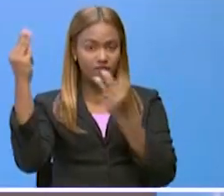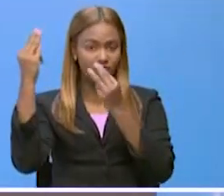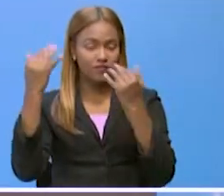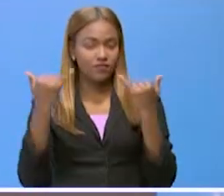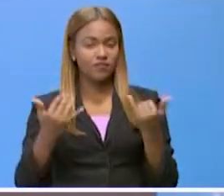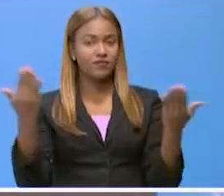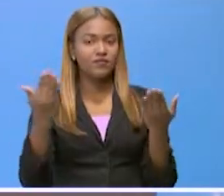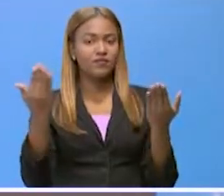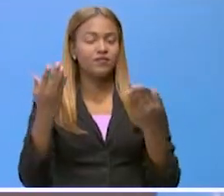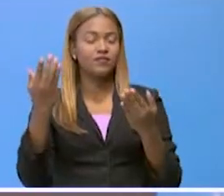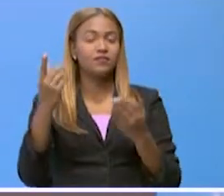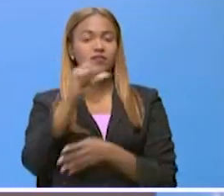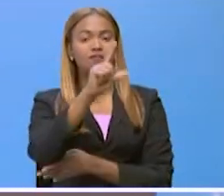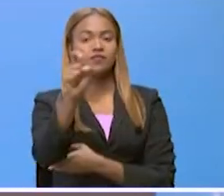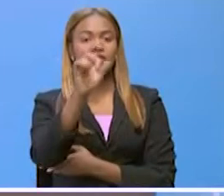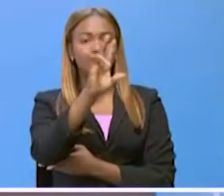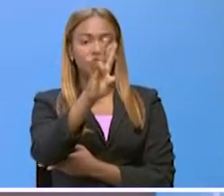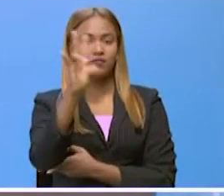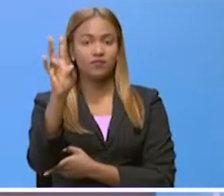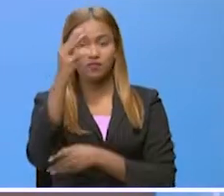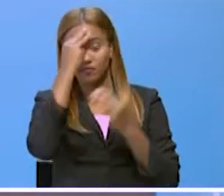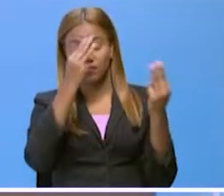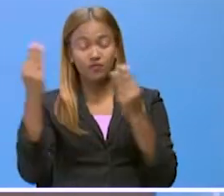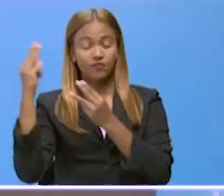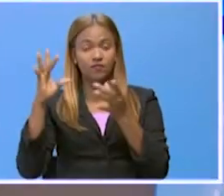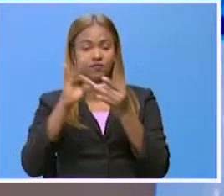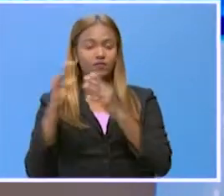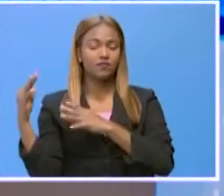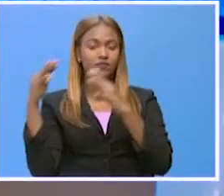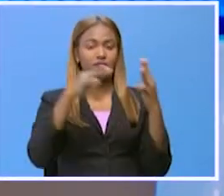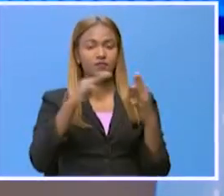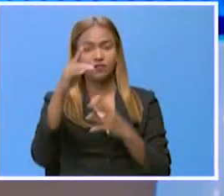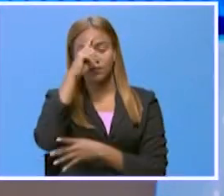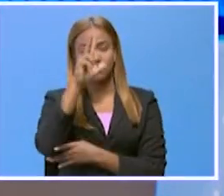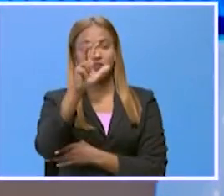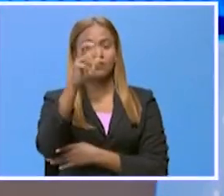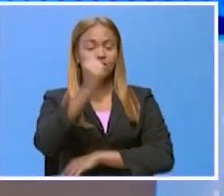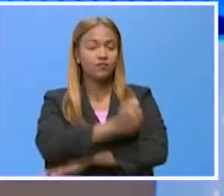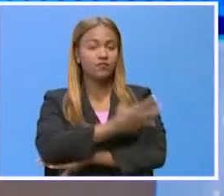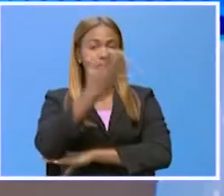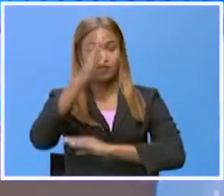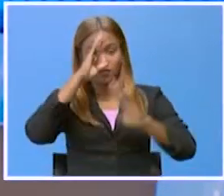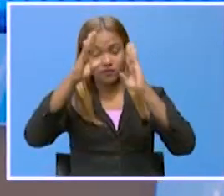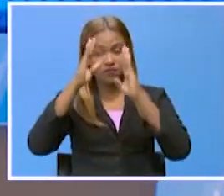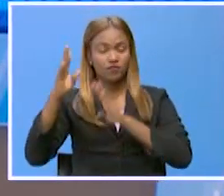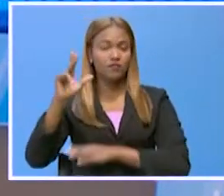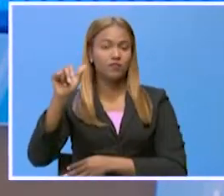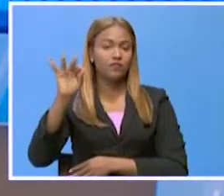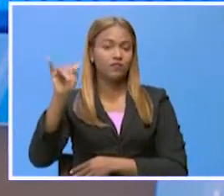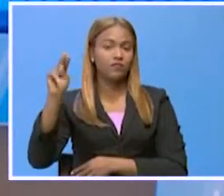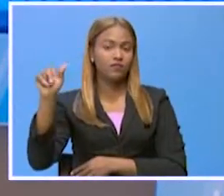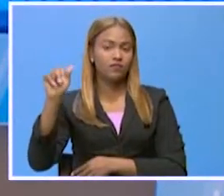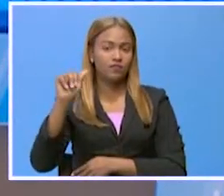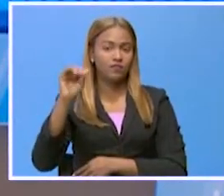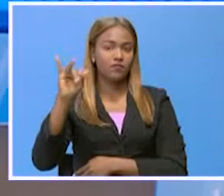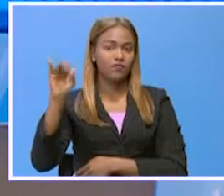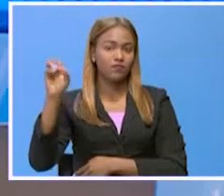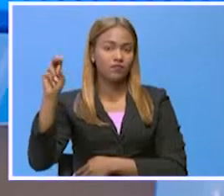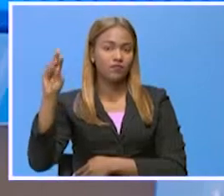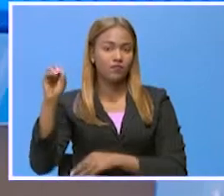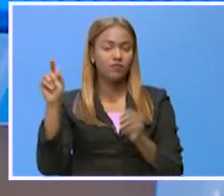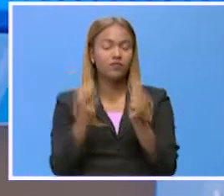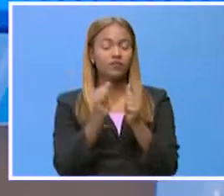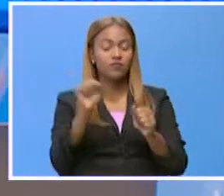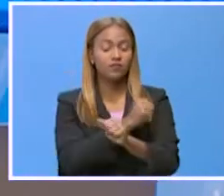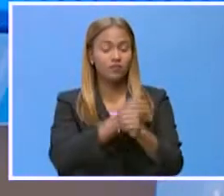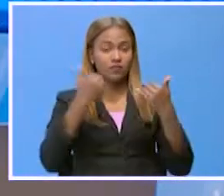el 177 aniversario de la batalla del 30 de marzo les saluda rafaelina bisonó su lema garcía en lenguaje